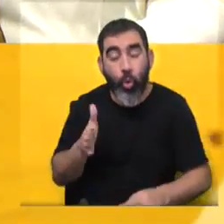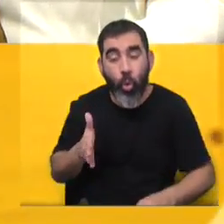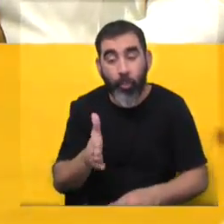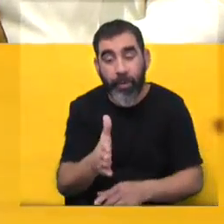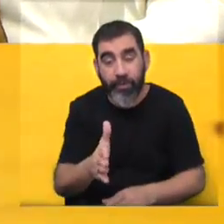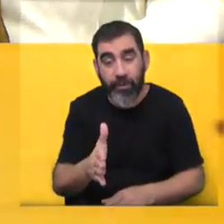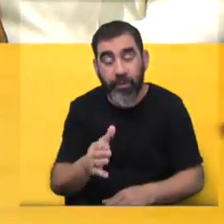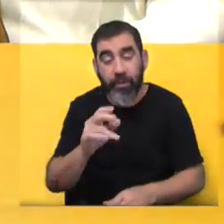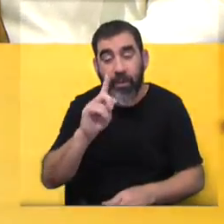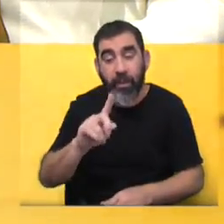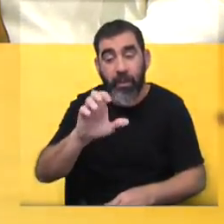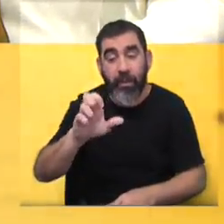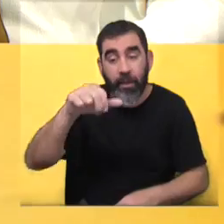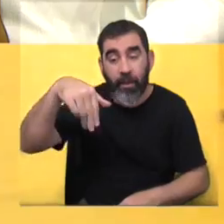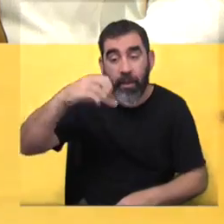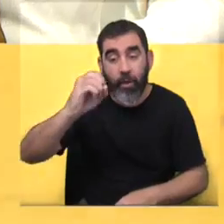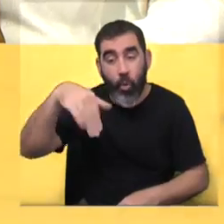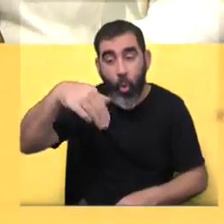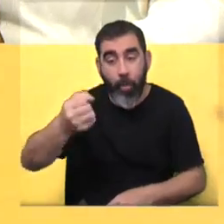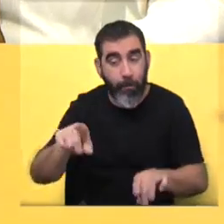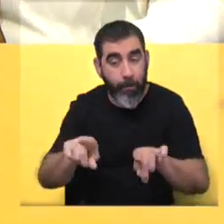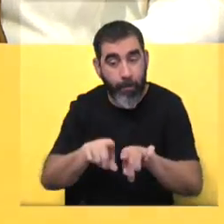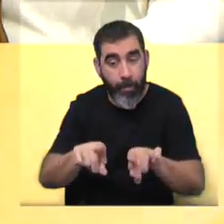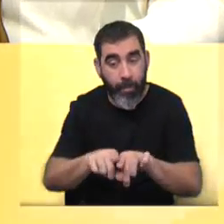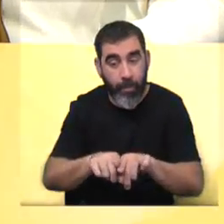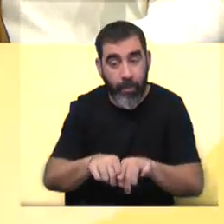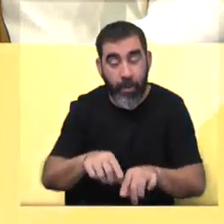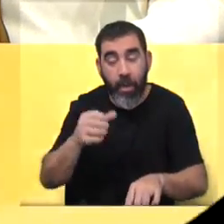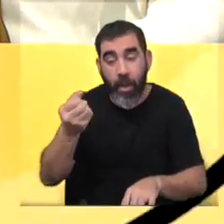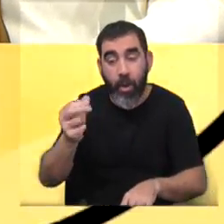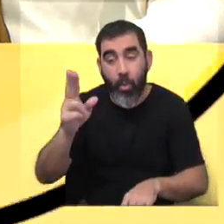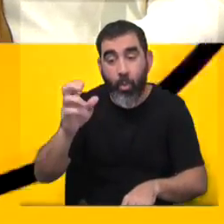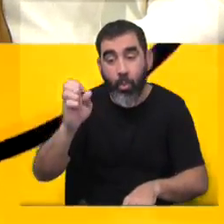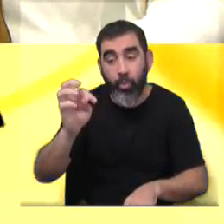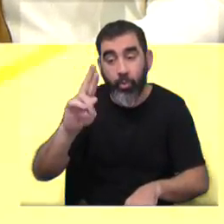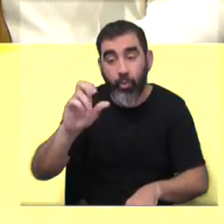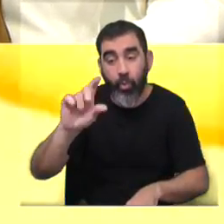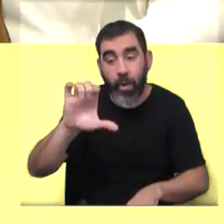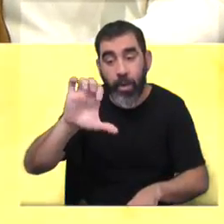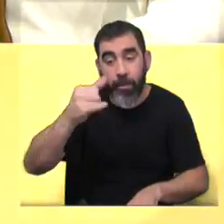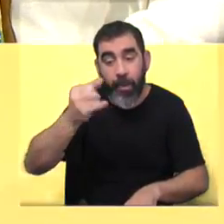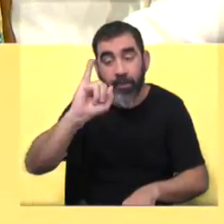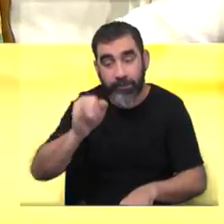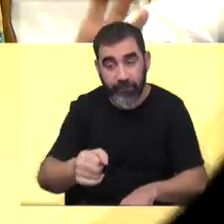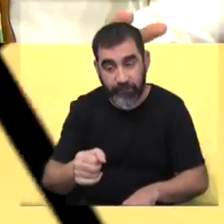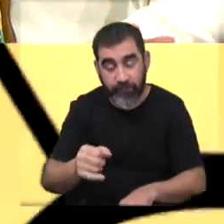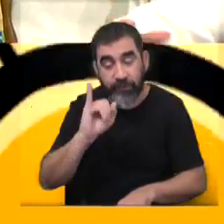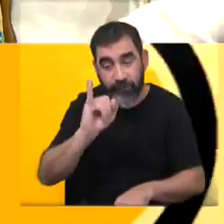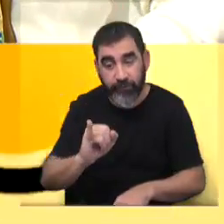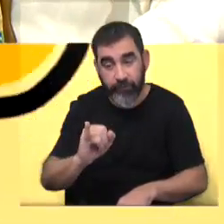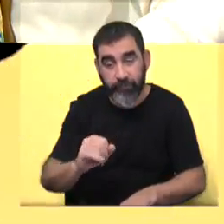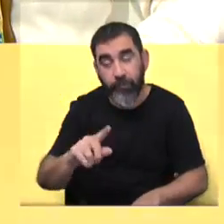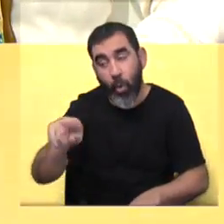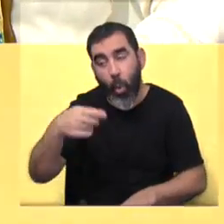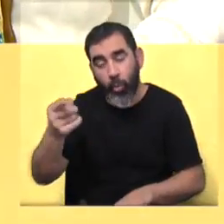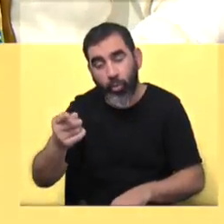tienen genoma gigante, ¿no? Es decir, Australevias lo tiene. Y, por ejemplo, Cynopecilus, no me equivoco, ¿no? Es